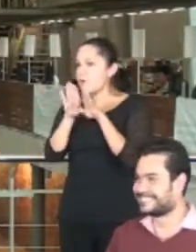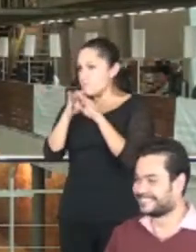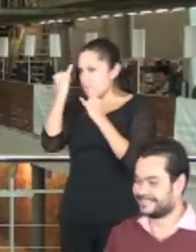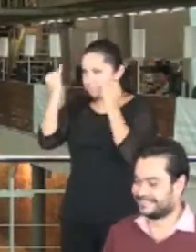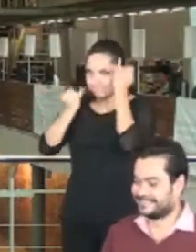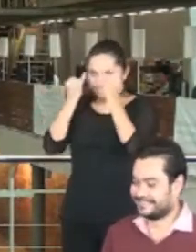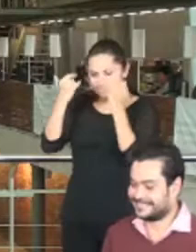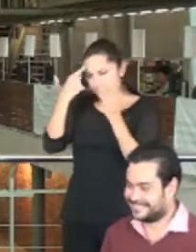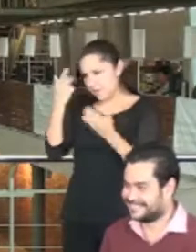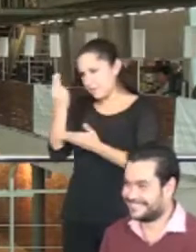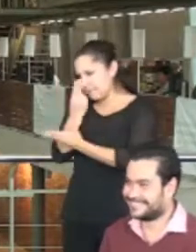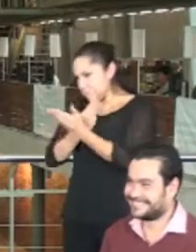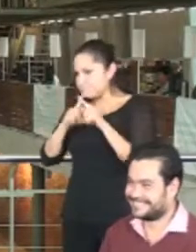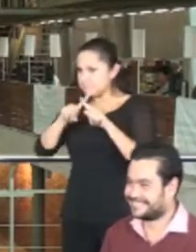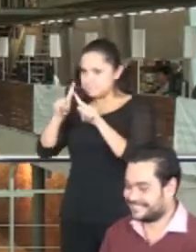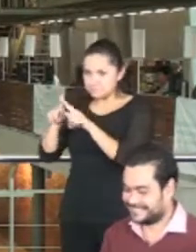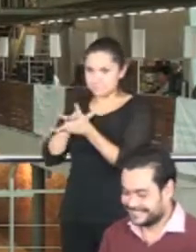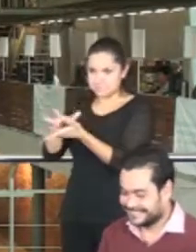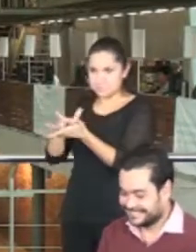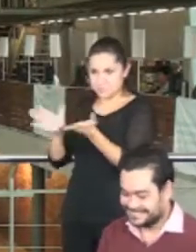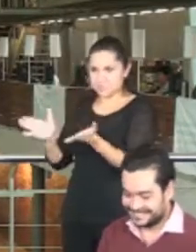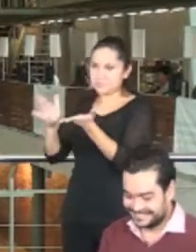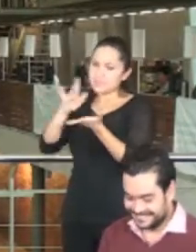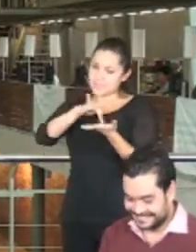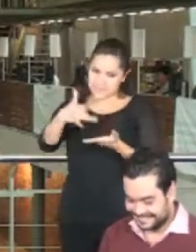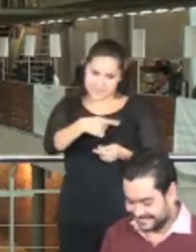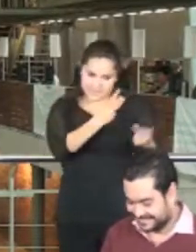muchas gracias alejandro por estar aquí